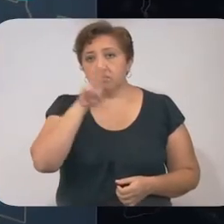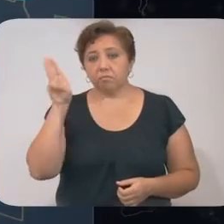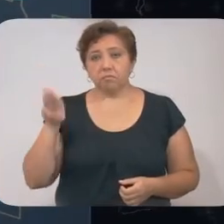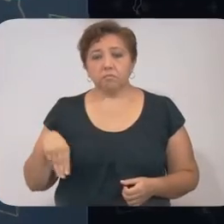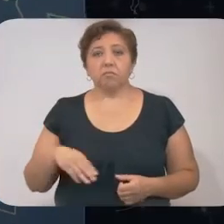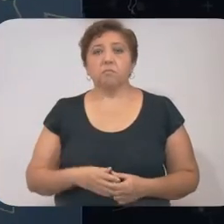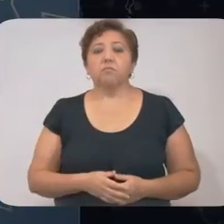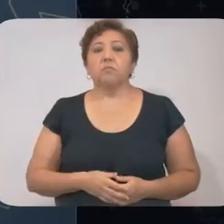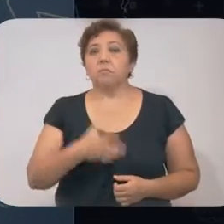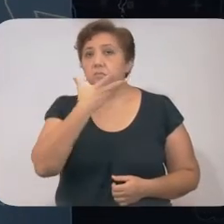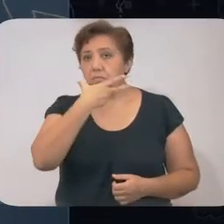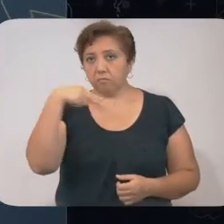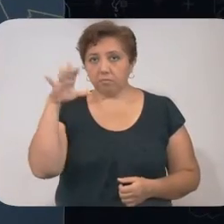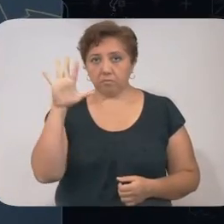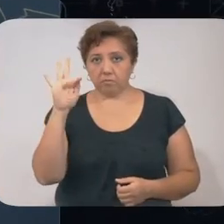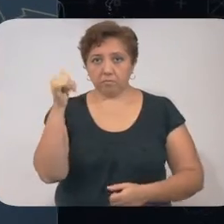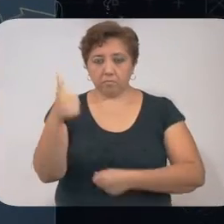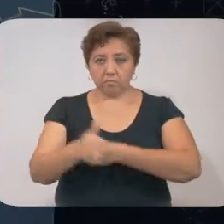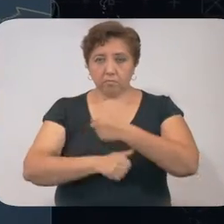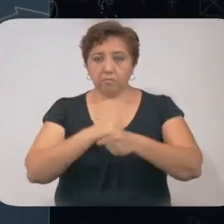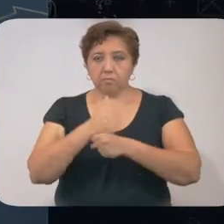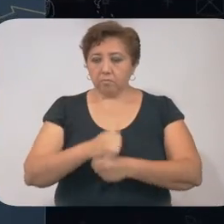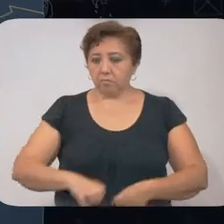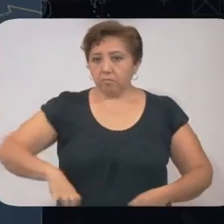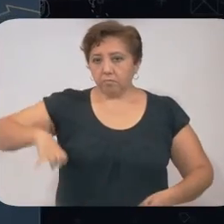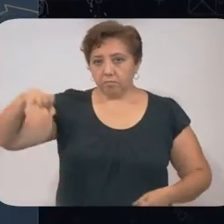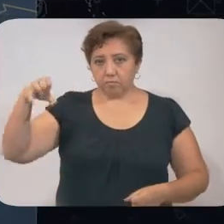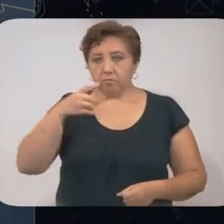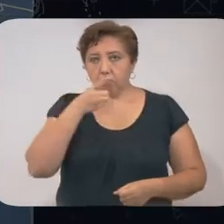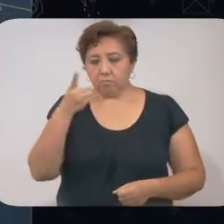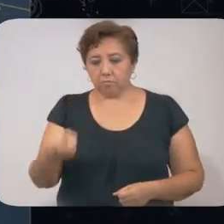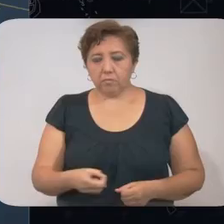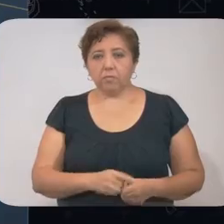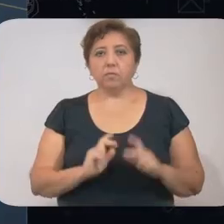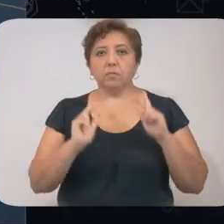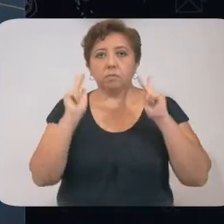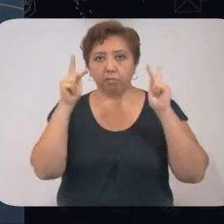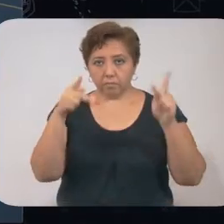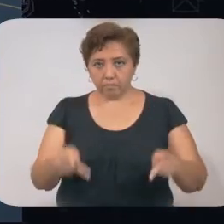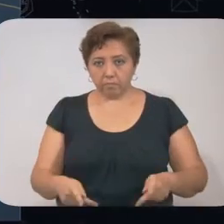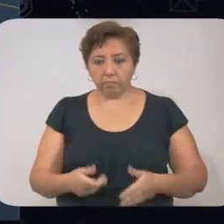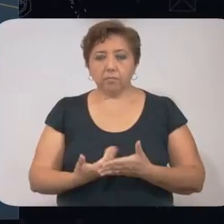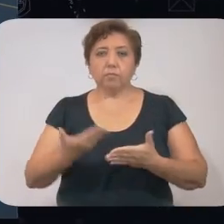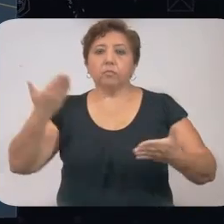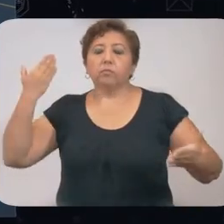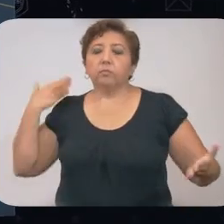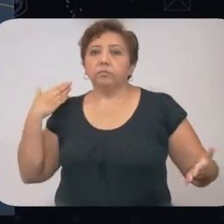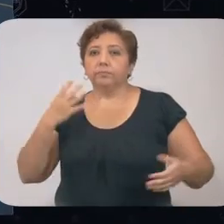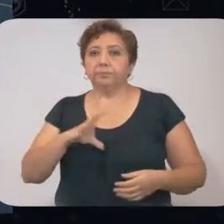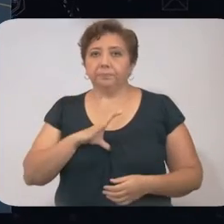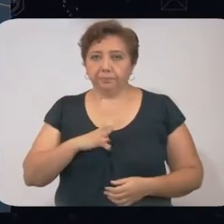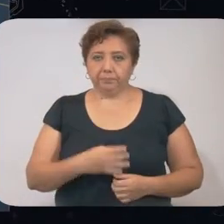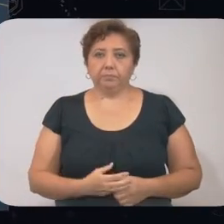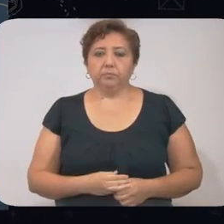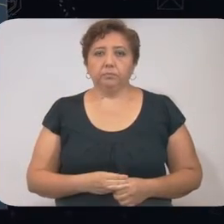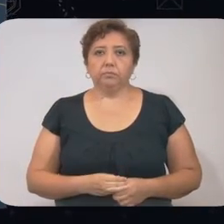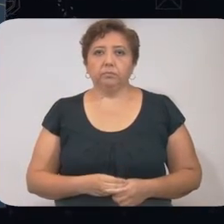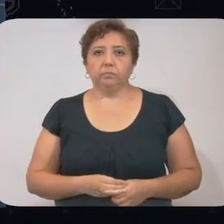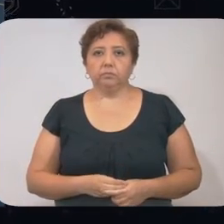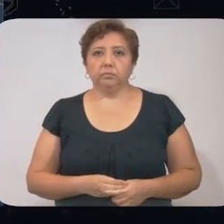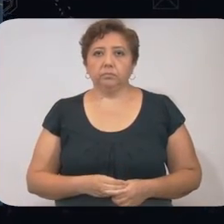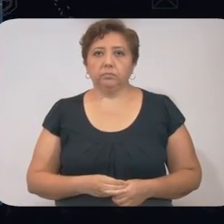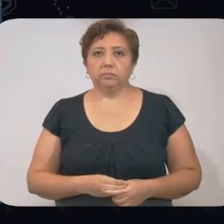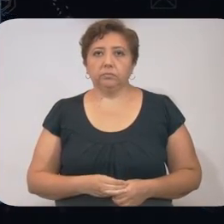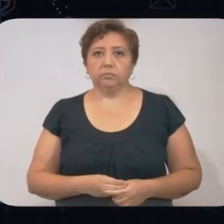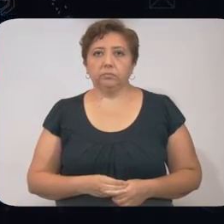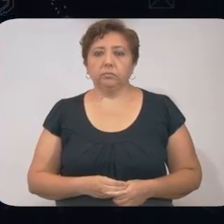fallecimientos. Hombre de 46 años de edad, originario y residente de Progreso, con antecedente de cáncer. El paciente